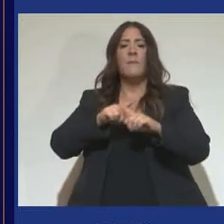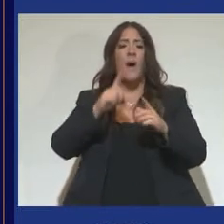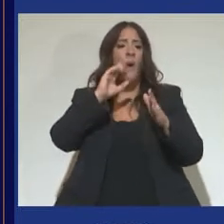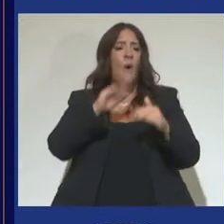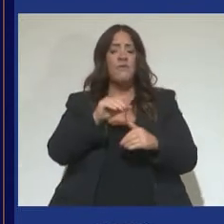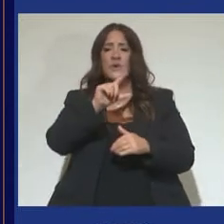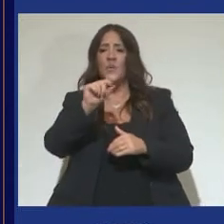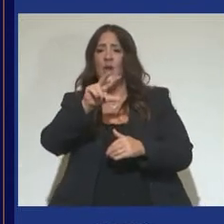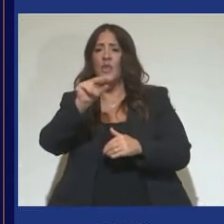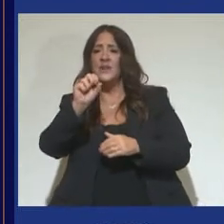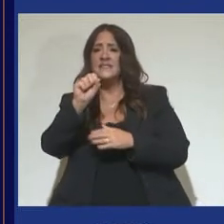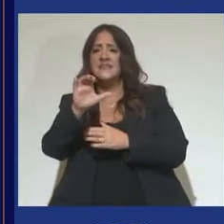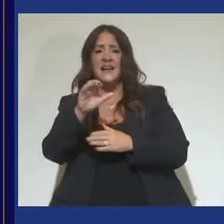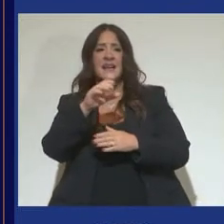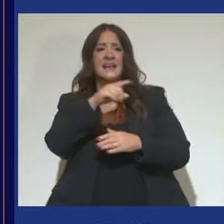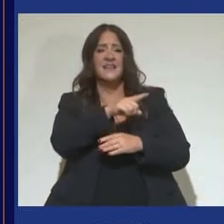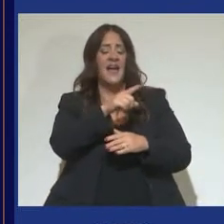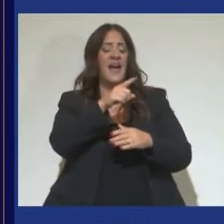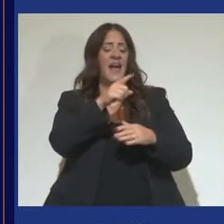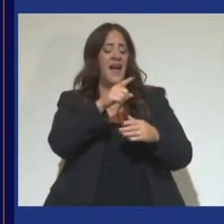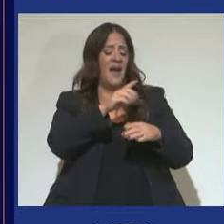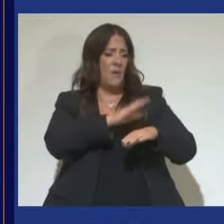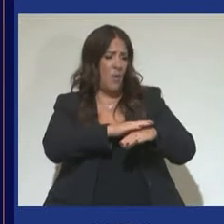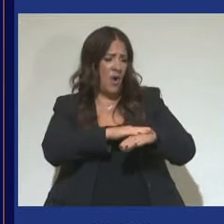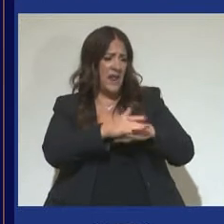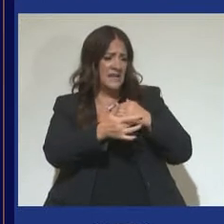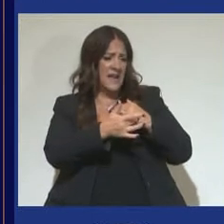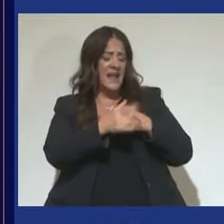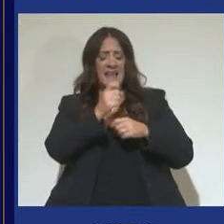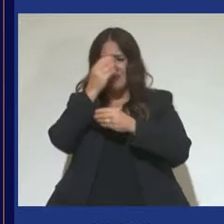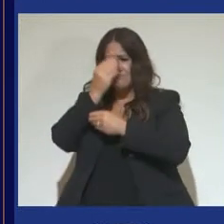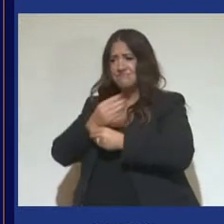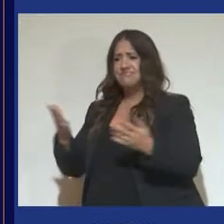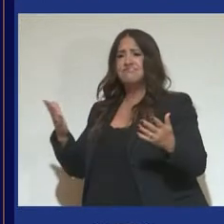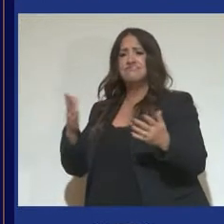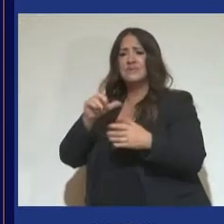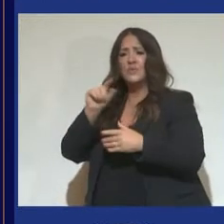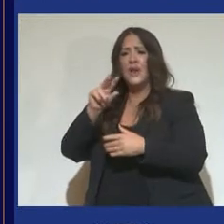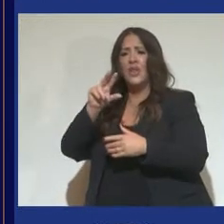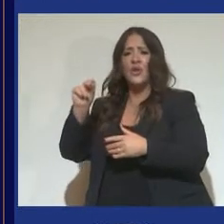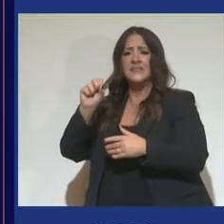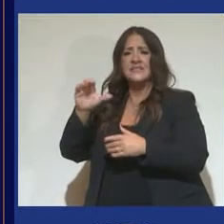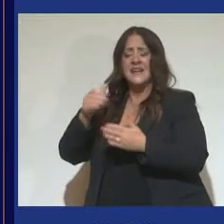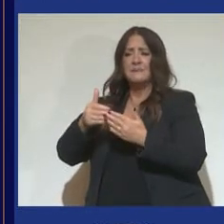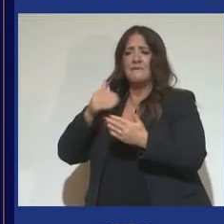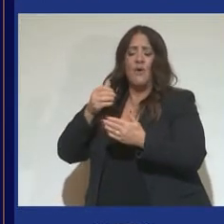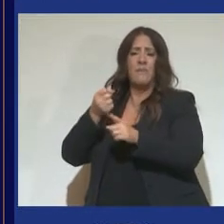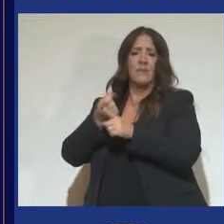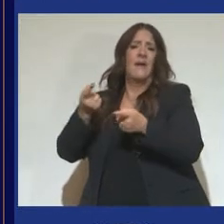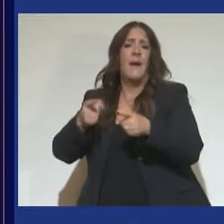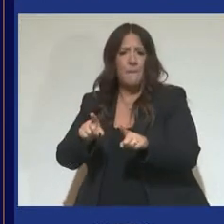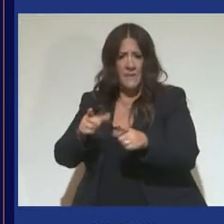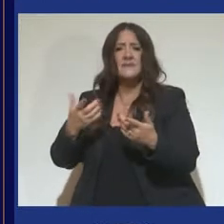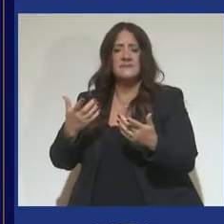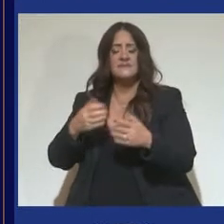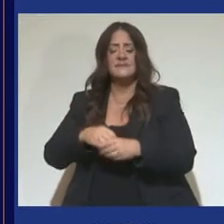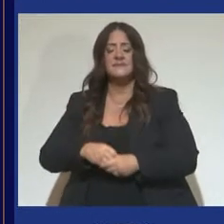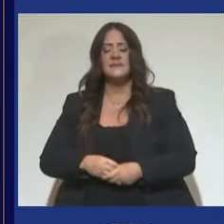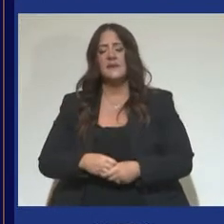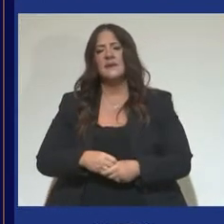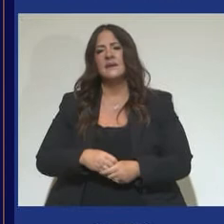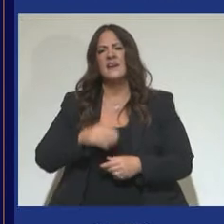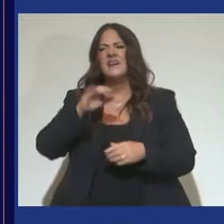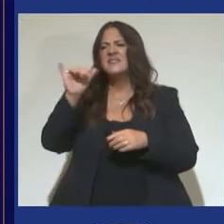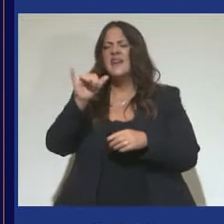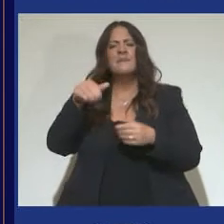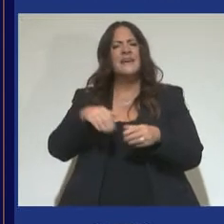diez veinte treinta segundos antes de que tengamos un impacto directo a través de este sistema de advertencia temprana no